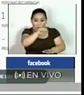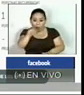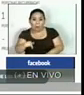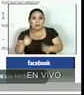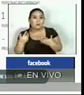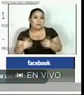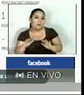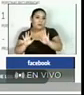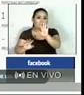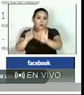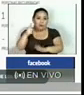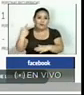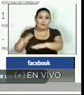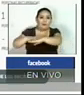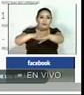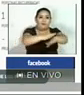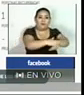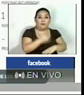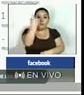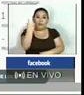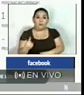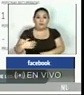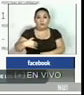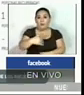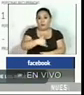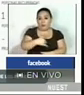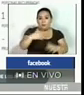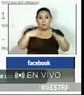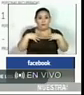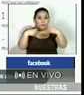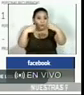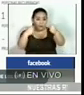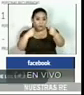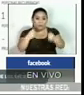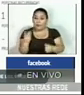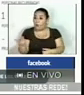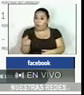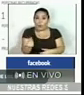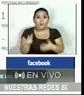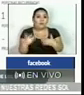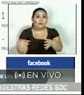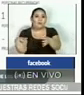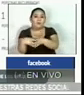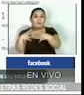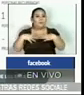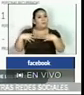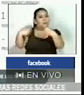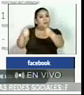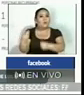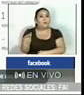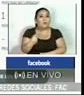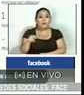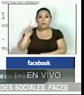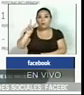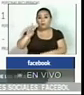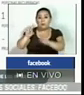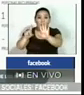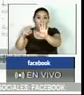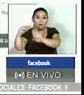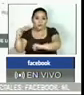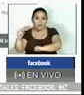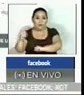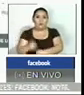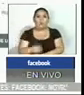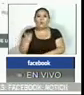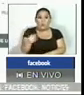16, tal y como lo anunciaba el ministro Francisco Alaví. También el número de casos recuperados, 260. Los